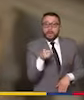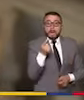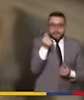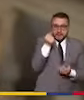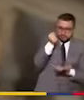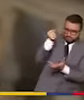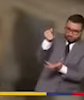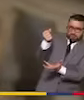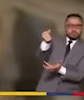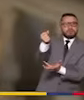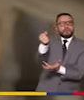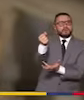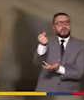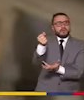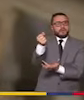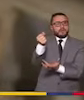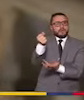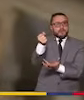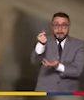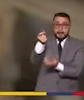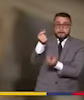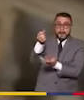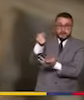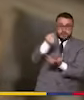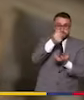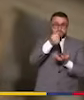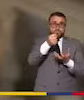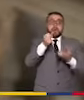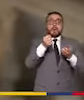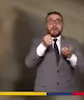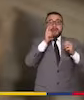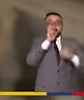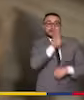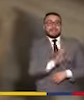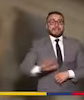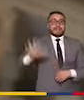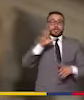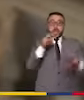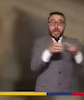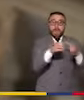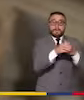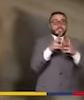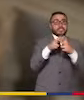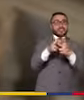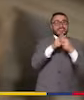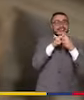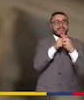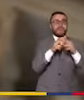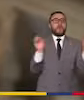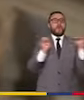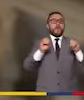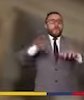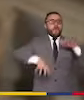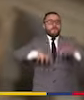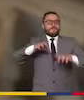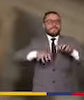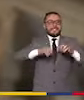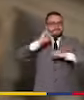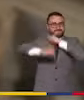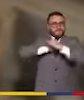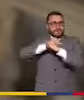¿Por qué no se oficializó en el presupuesto nacional, en la Comisión de Crédito, en las oficinas de